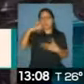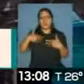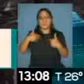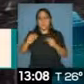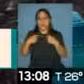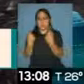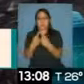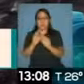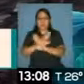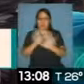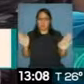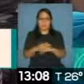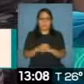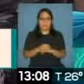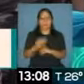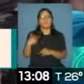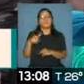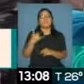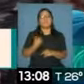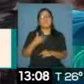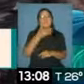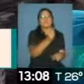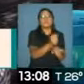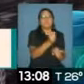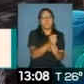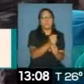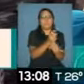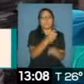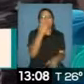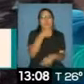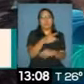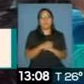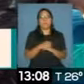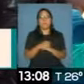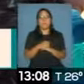las reparticiones donde trabaje un profesional.